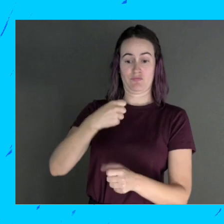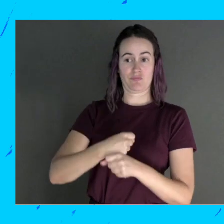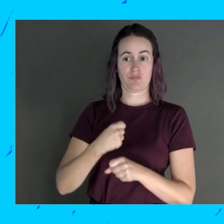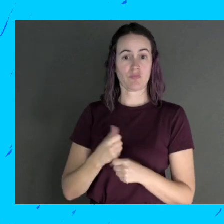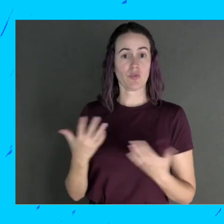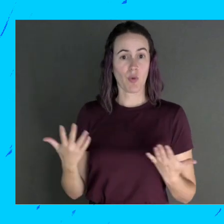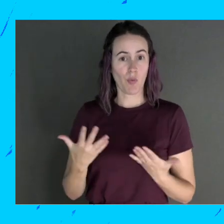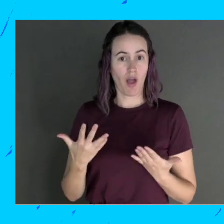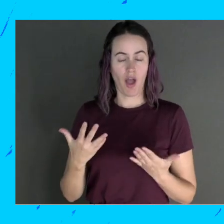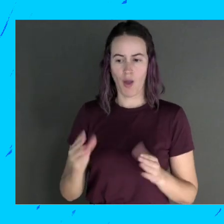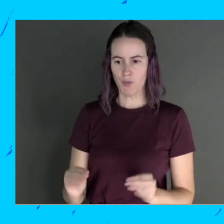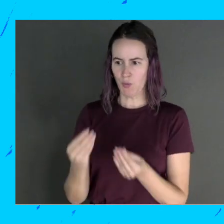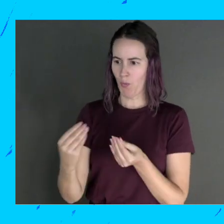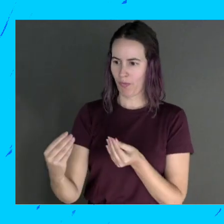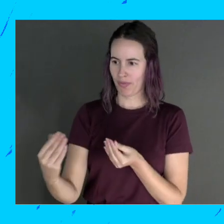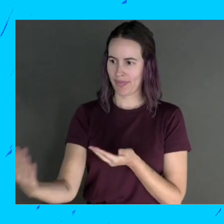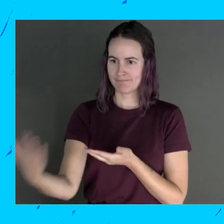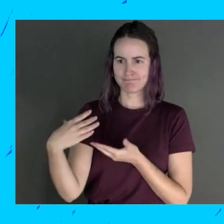trabajo